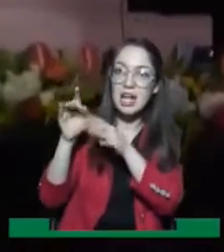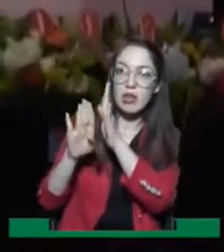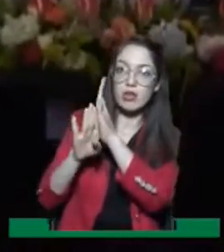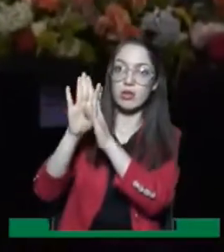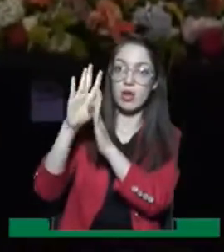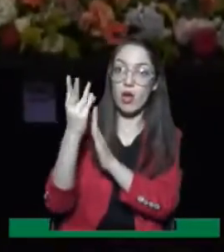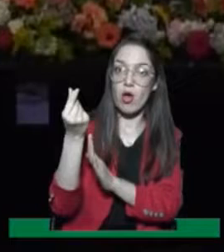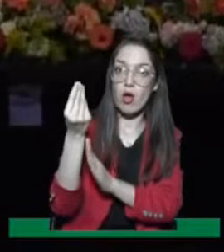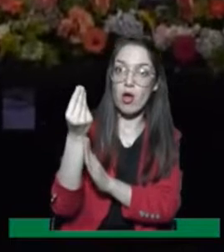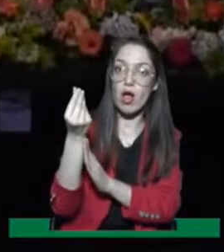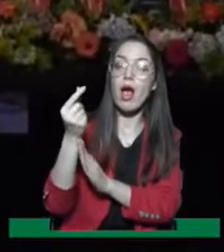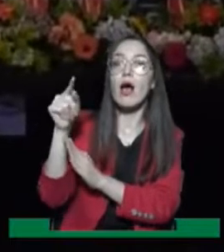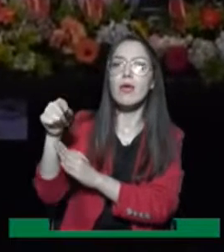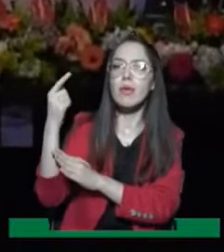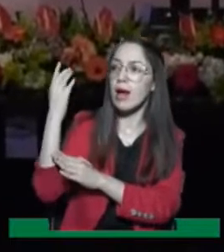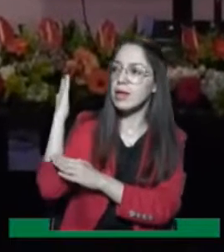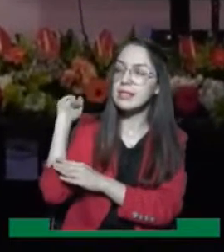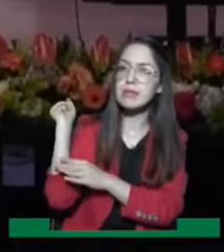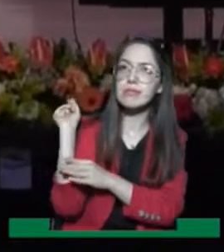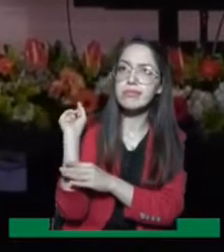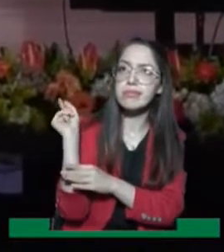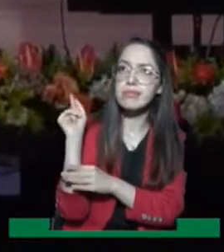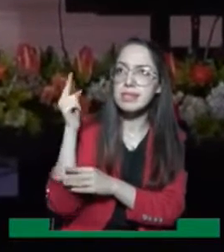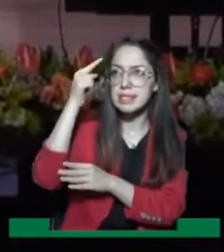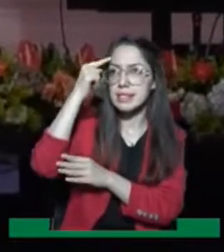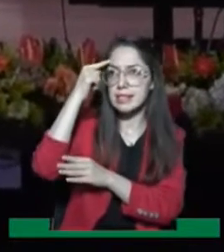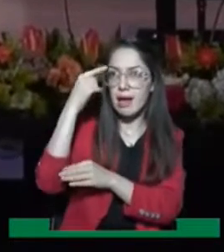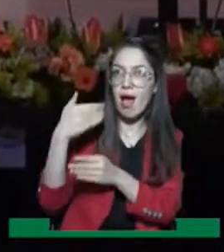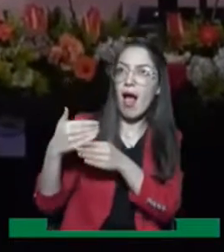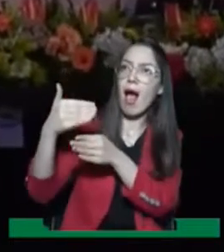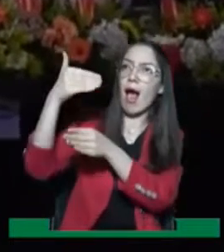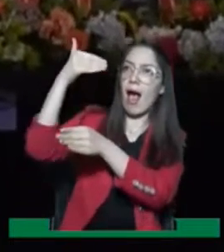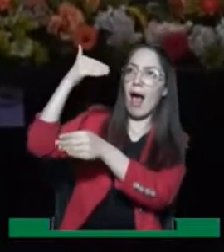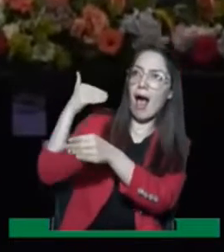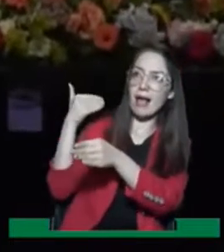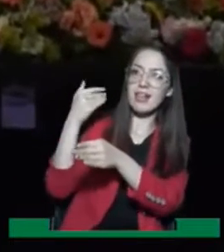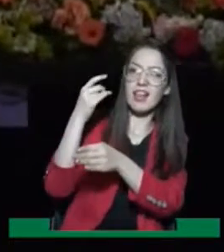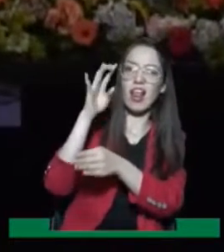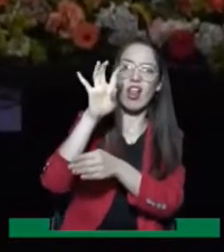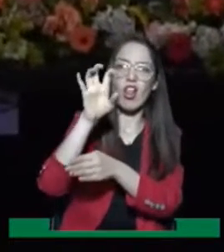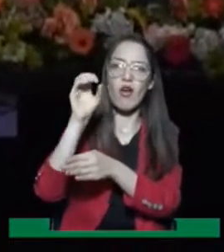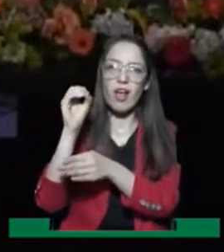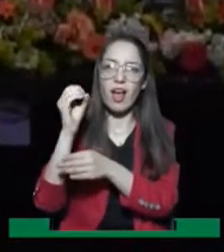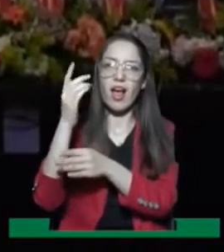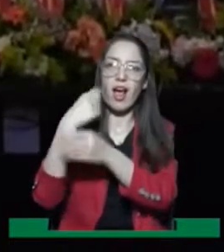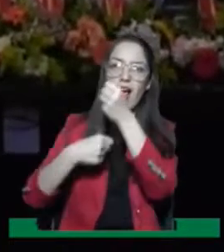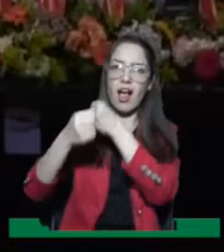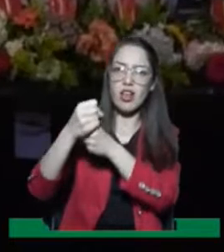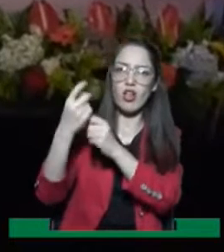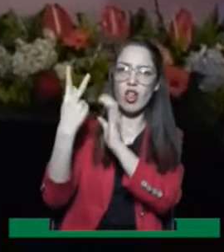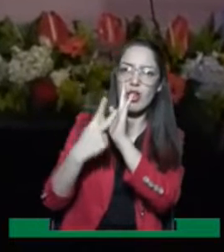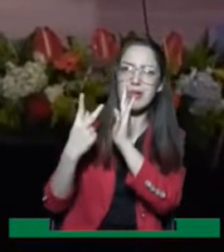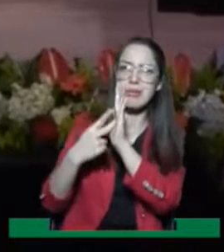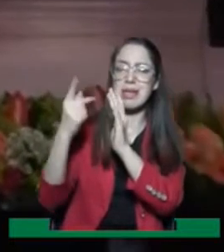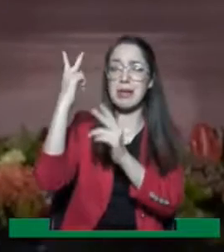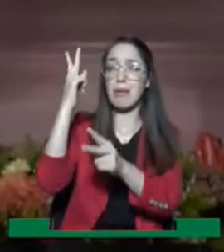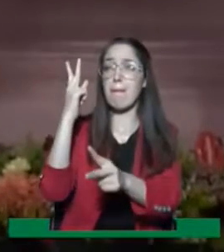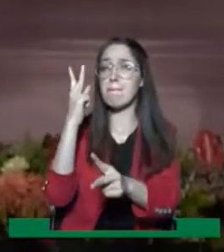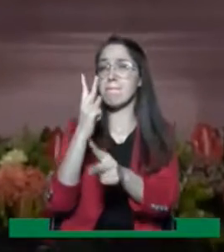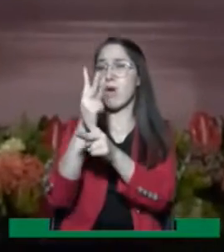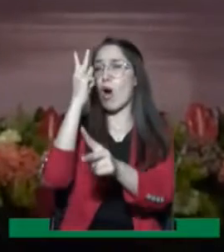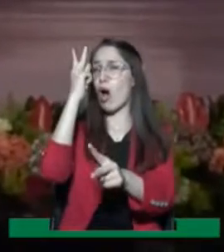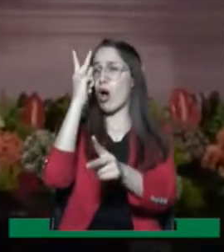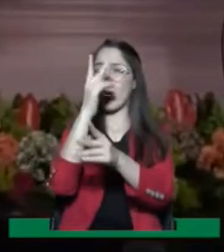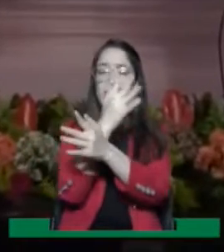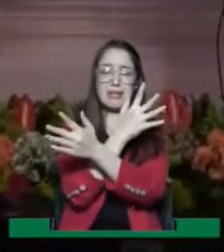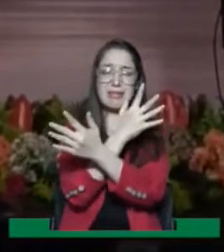ha apostado en los últimos años de volverse en la década de los 90 y principios de los 2000 en una ciudad muy violenta que ocupó el primer